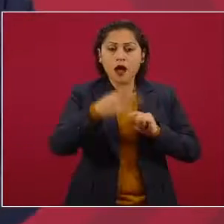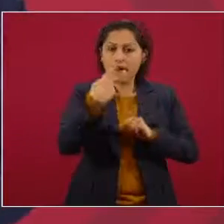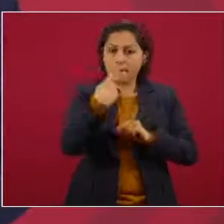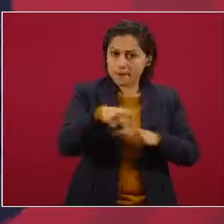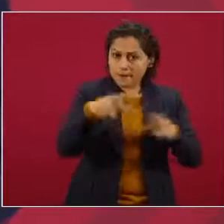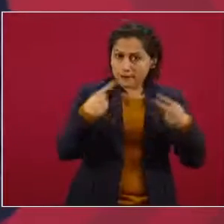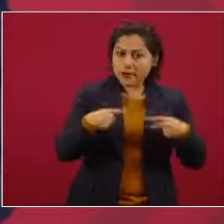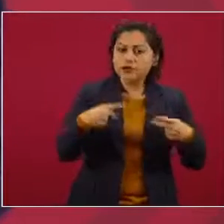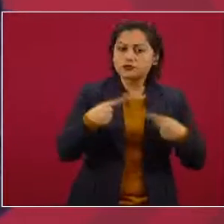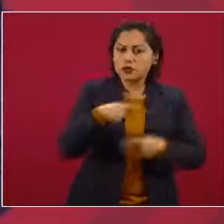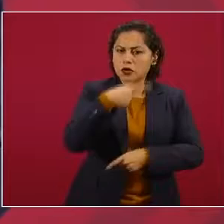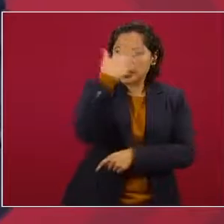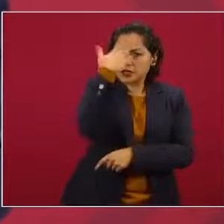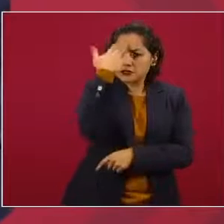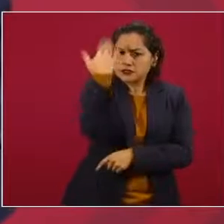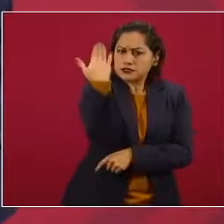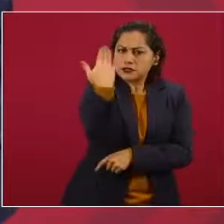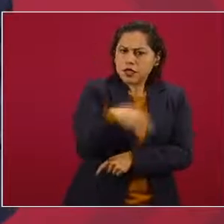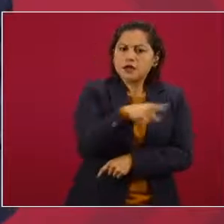la gente se da cuenta de todo.